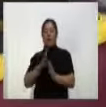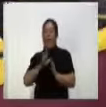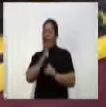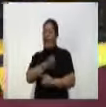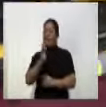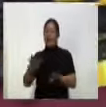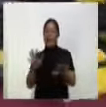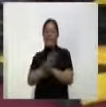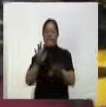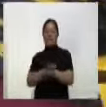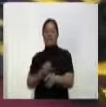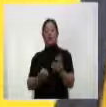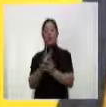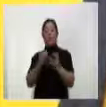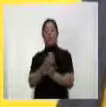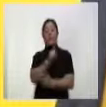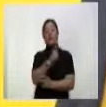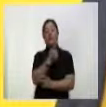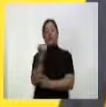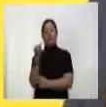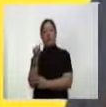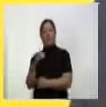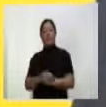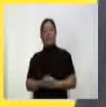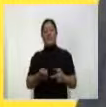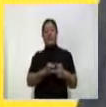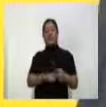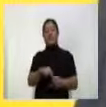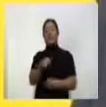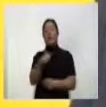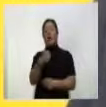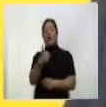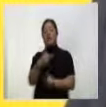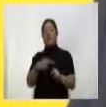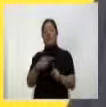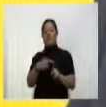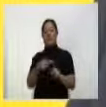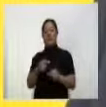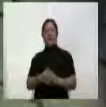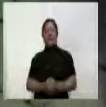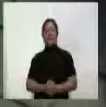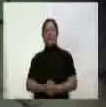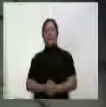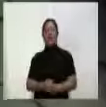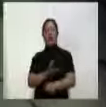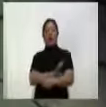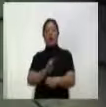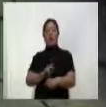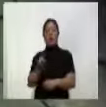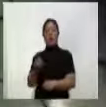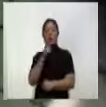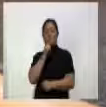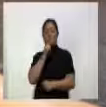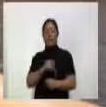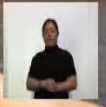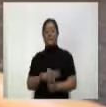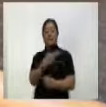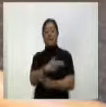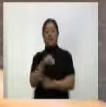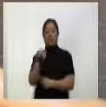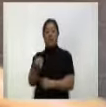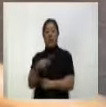fecha es el próximo 21 de junio a partir de las 11:30 horas. El coordinador estatal de Protección Civil, Héctor